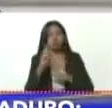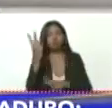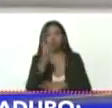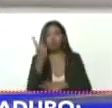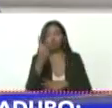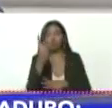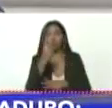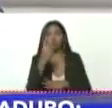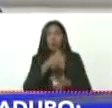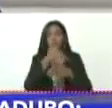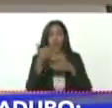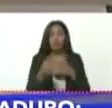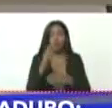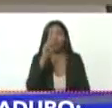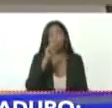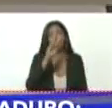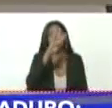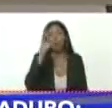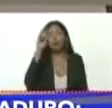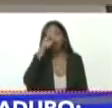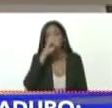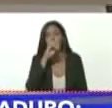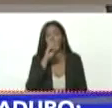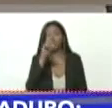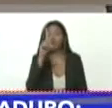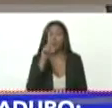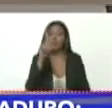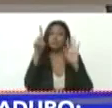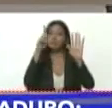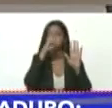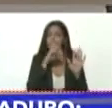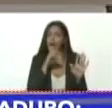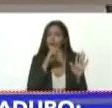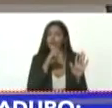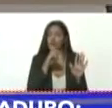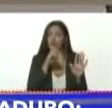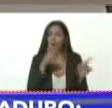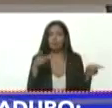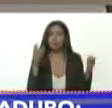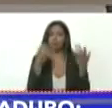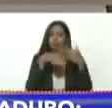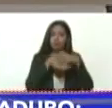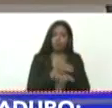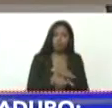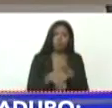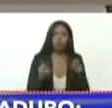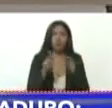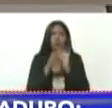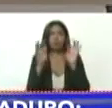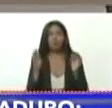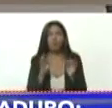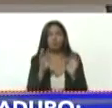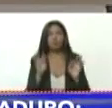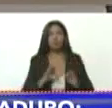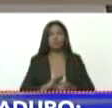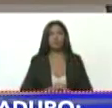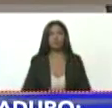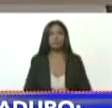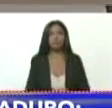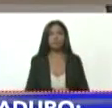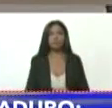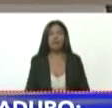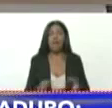proyectos, uno de 40 años y otro de 6 años, que se compaginan, se integran, se articulan.